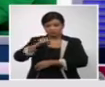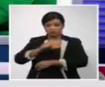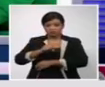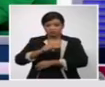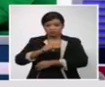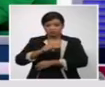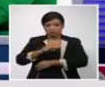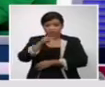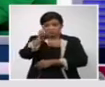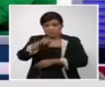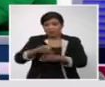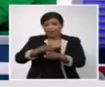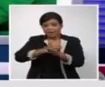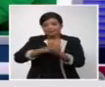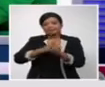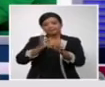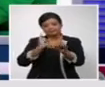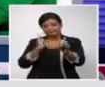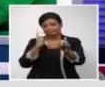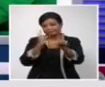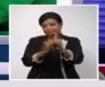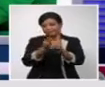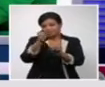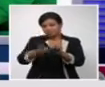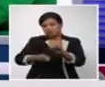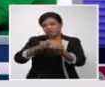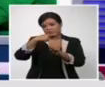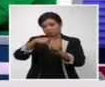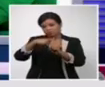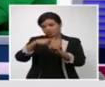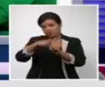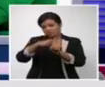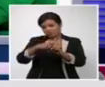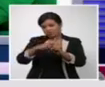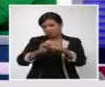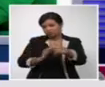de ser contacto de un caso confirmado previamente,